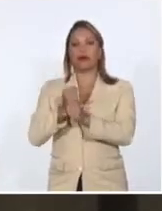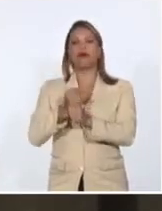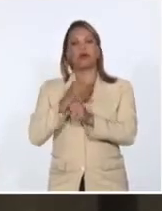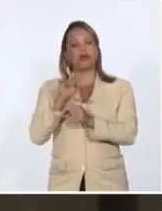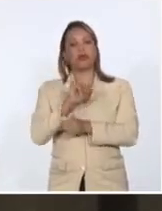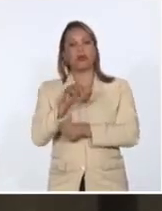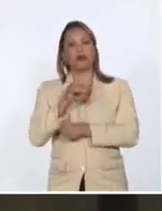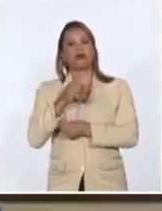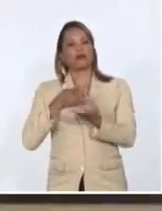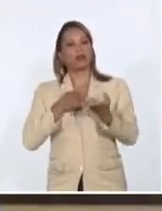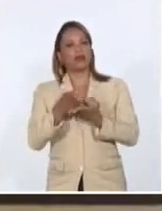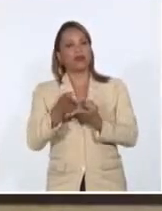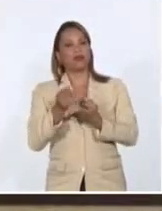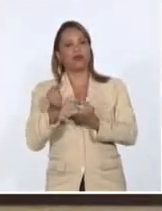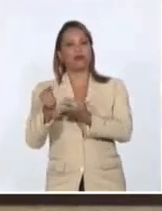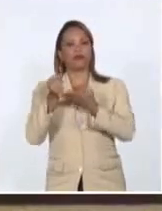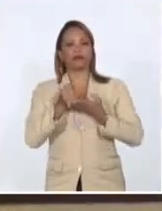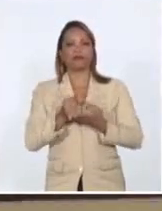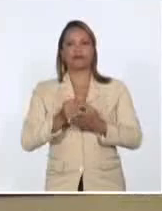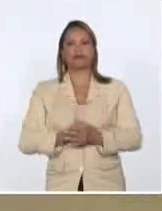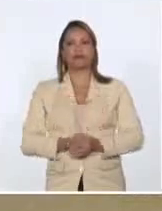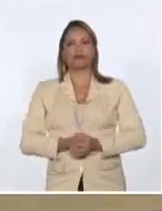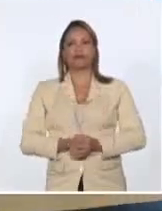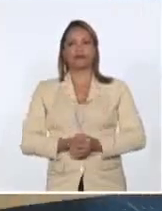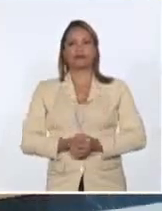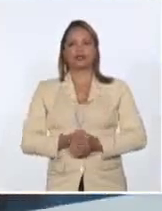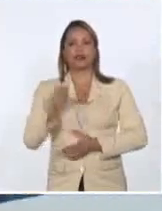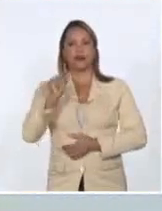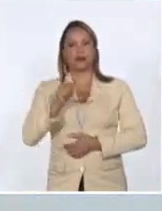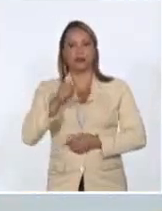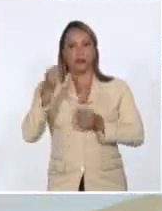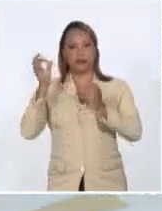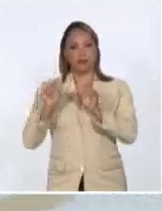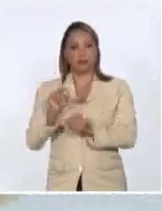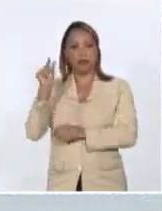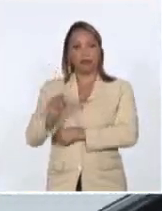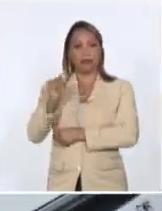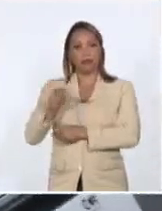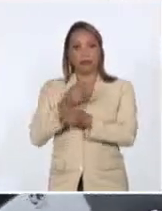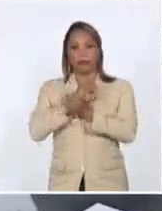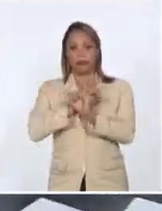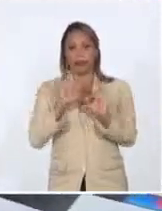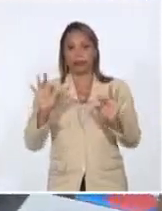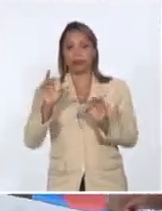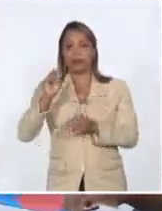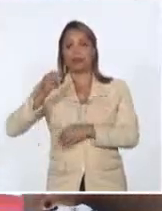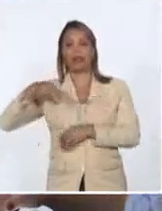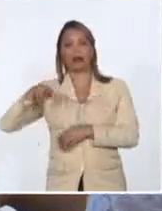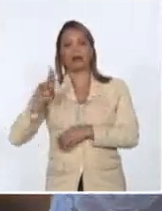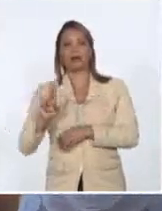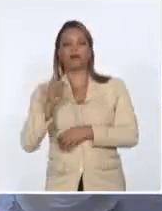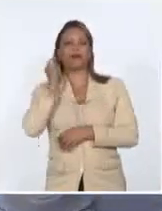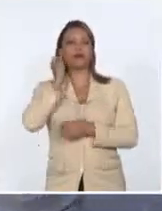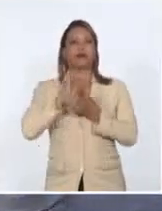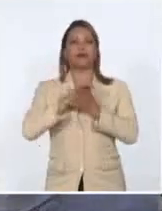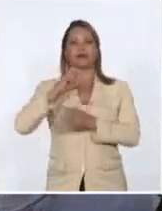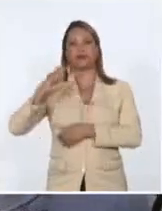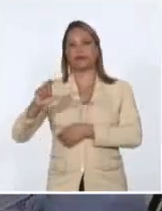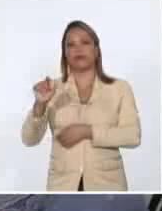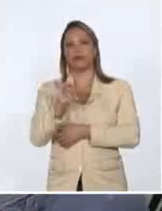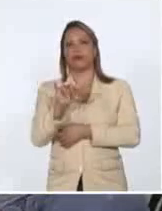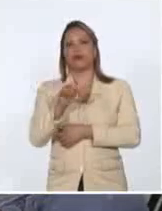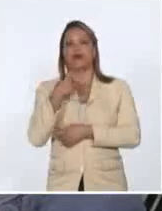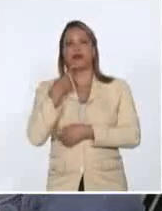para seguir avanzando. Los presentes, expertos y especialistas de las Naciones Unidas, la Federación de Mujeres Cubanas,